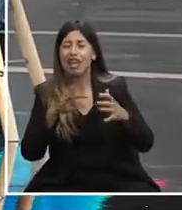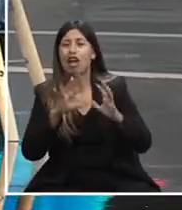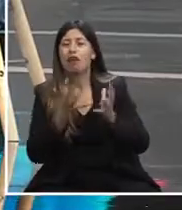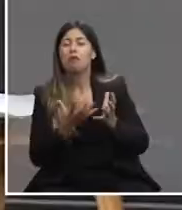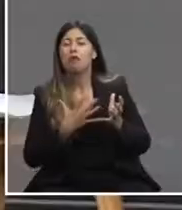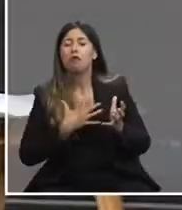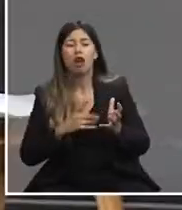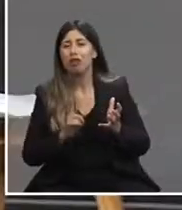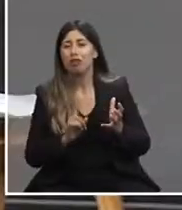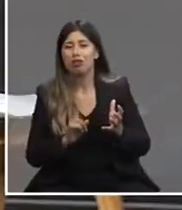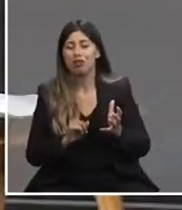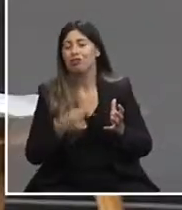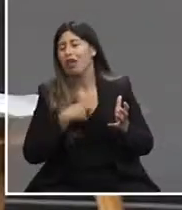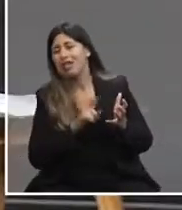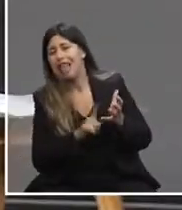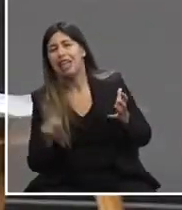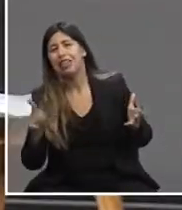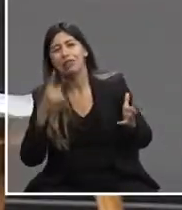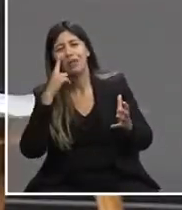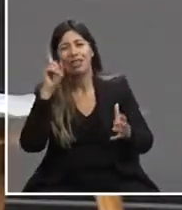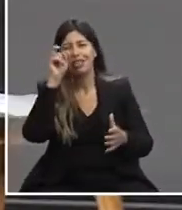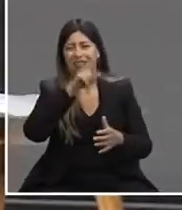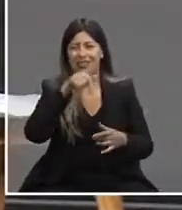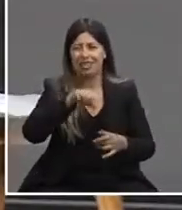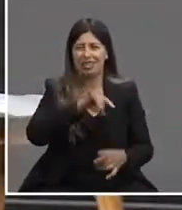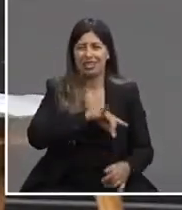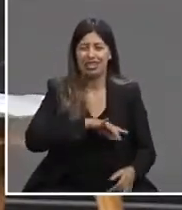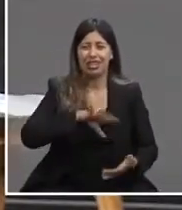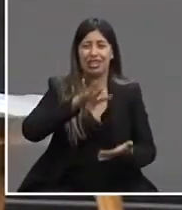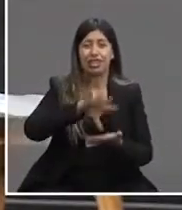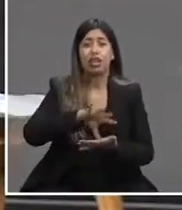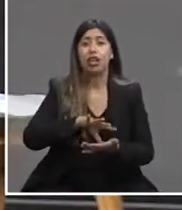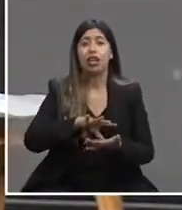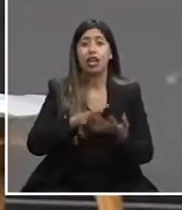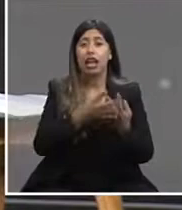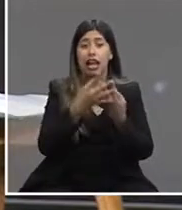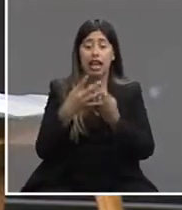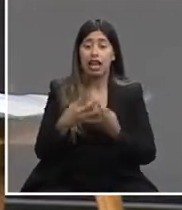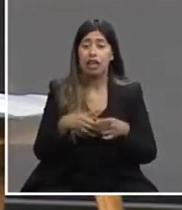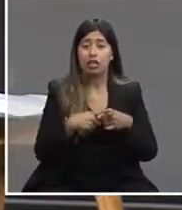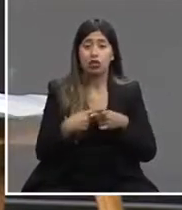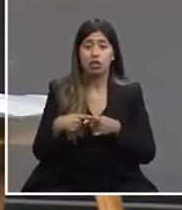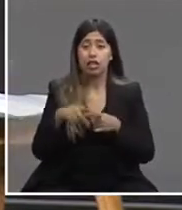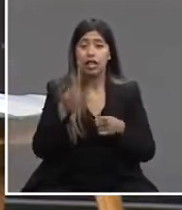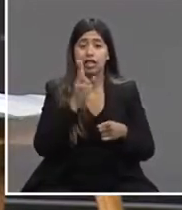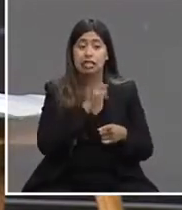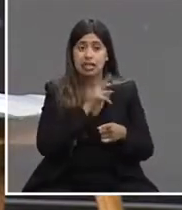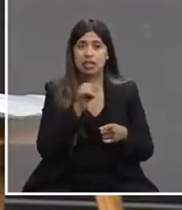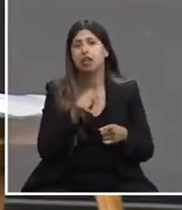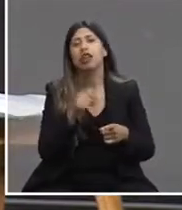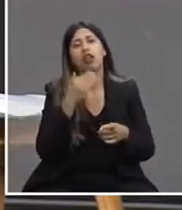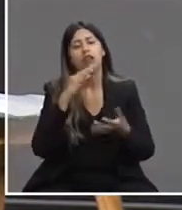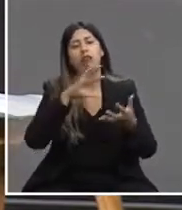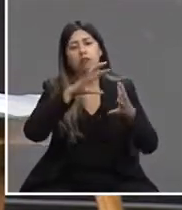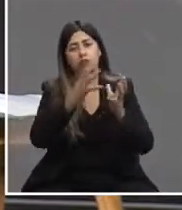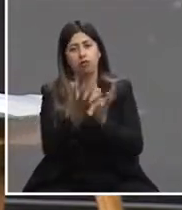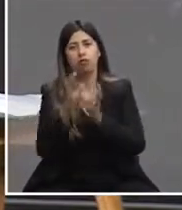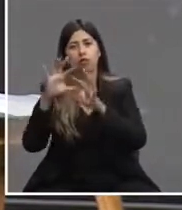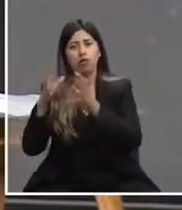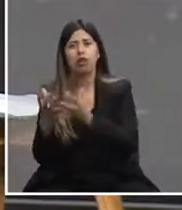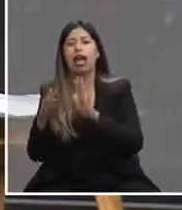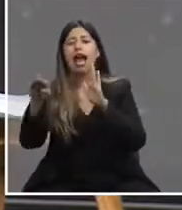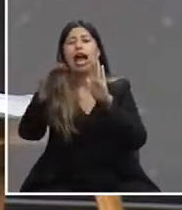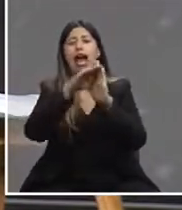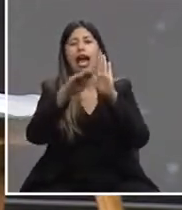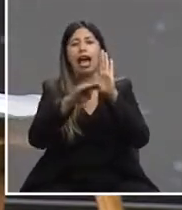burbuja, pero es difícil, y más en un país como Chile, que sin redes sociales ya tenía sus propias burbujas, digamos, era más bien un sistema de castas